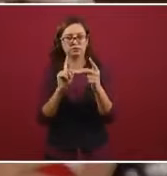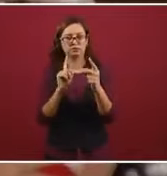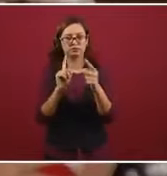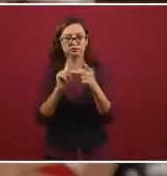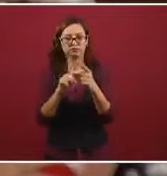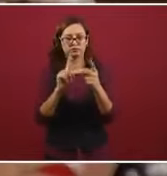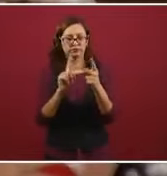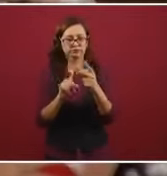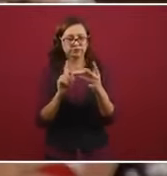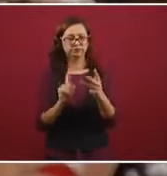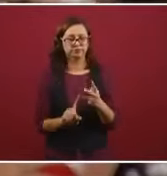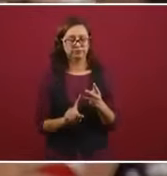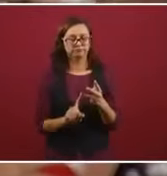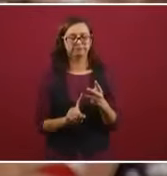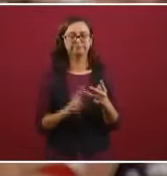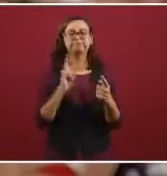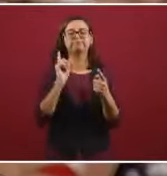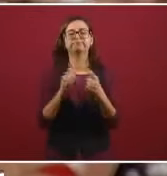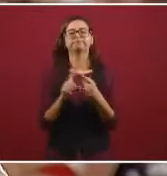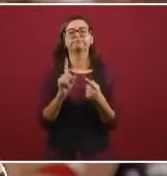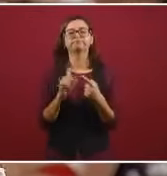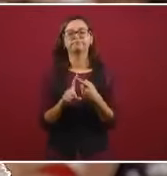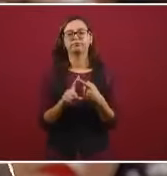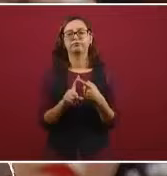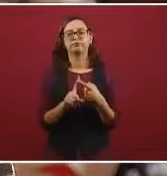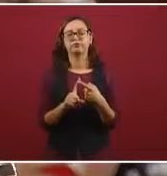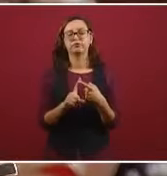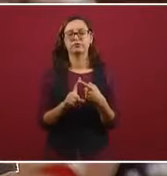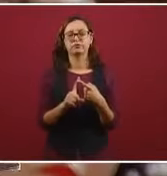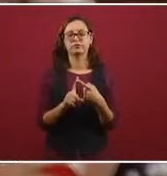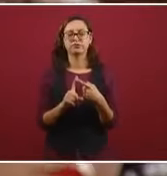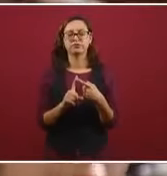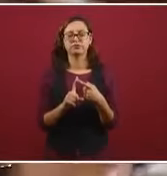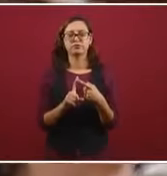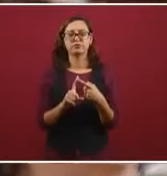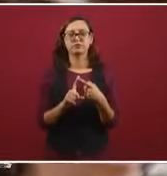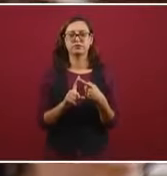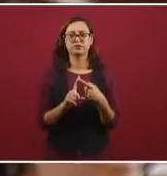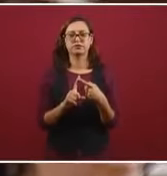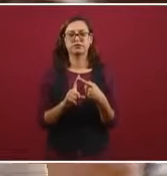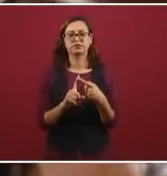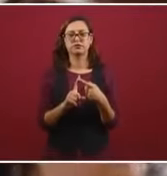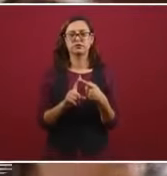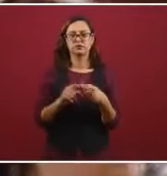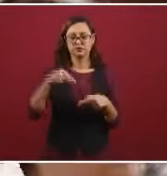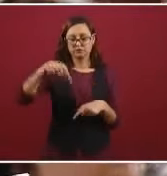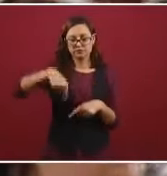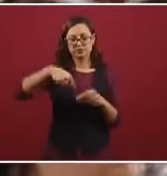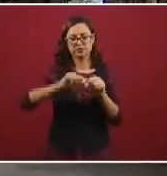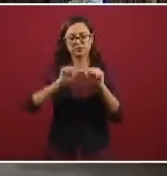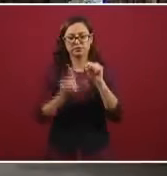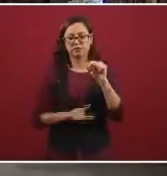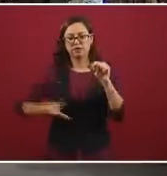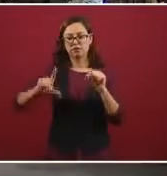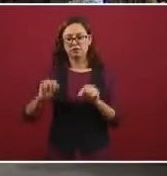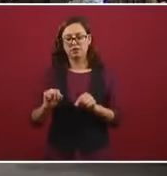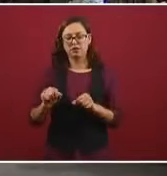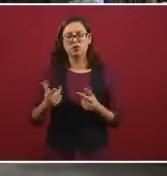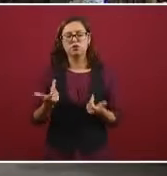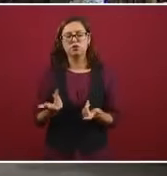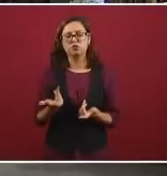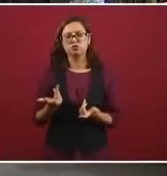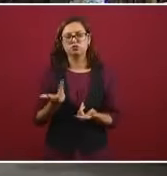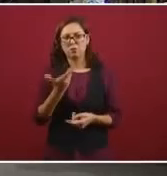tres corchetes. La primera, de nuestro lado, ¿cuáles serán las peticiones que le hará al